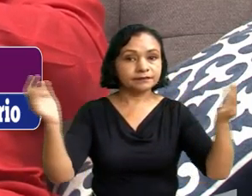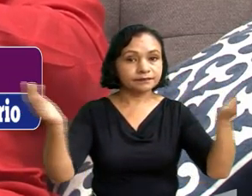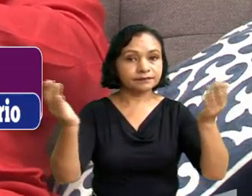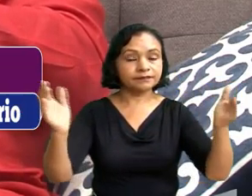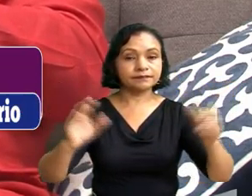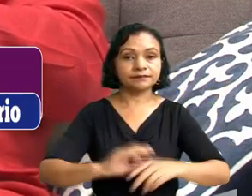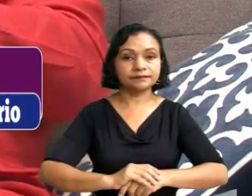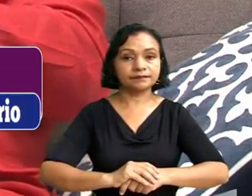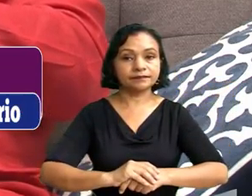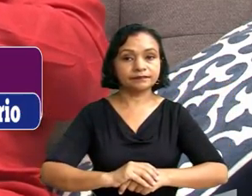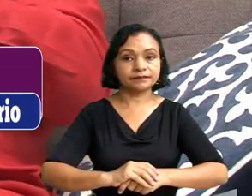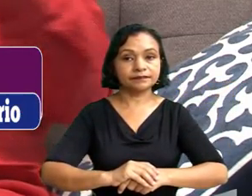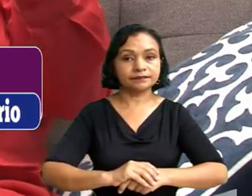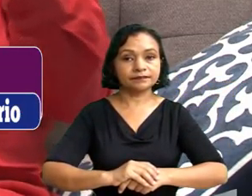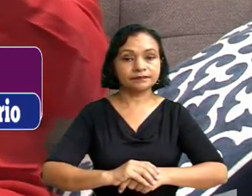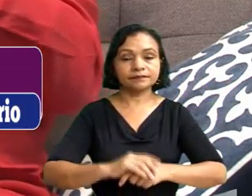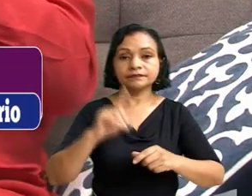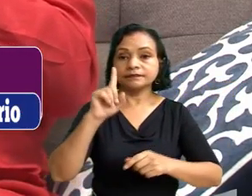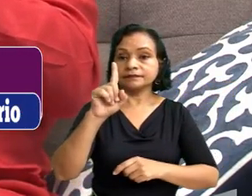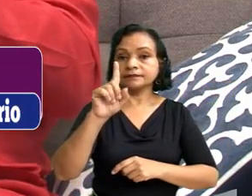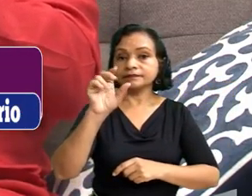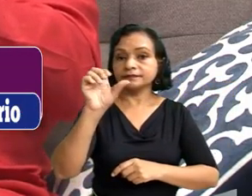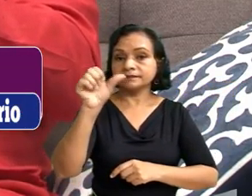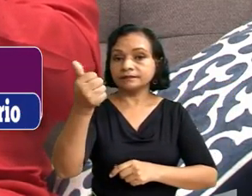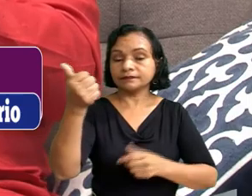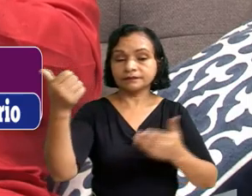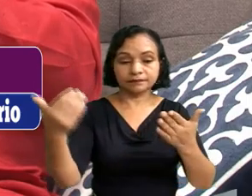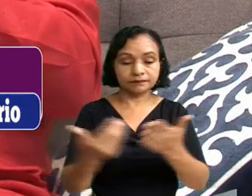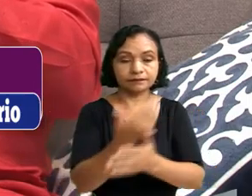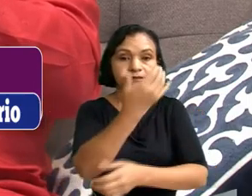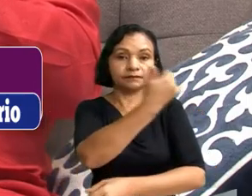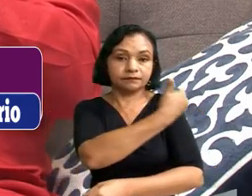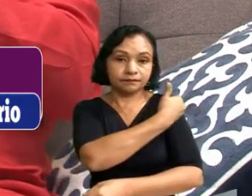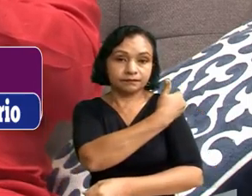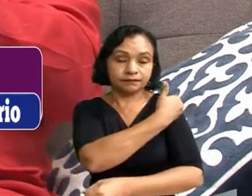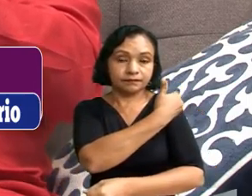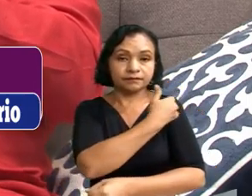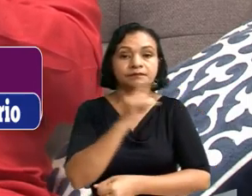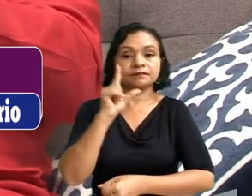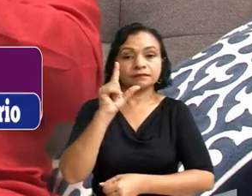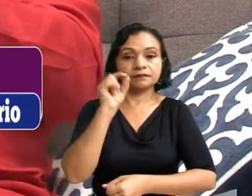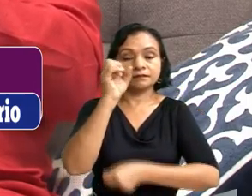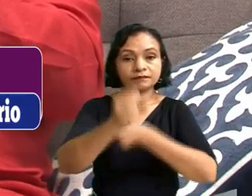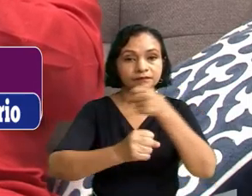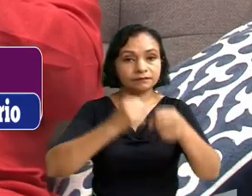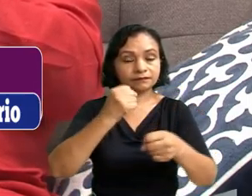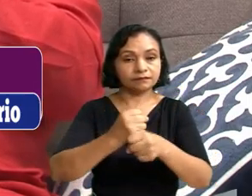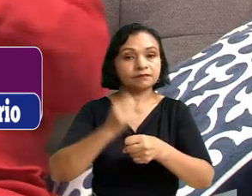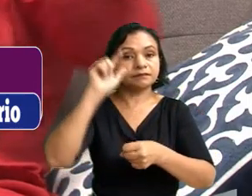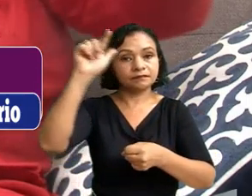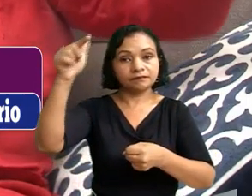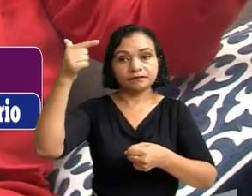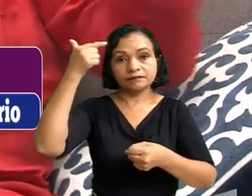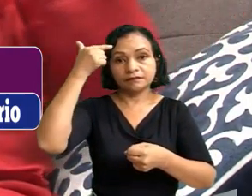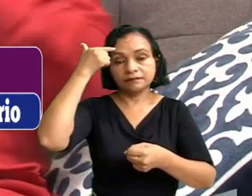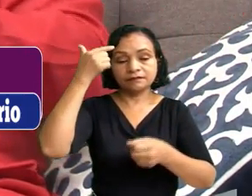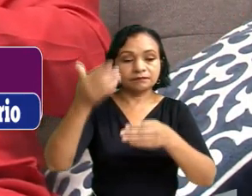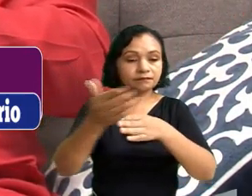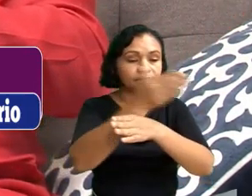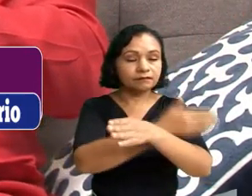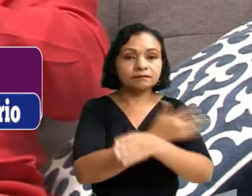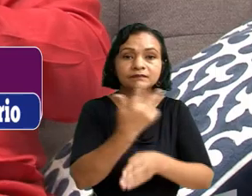y 16 hospitales nuevos en estos 10 años de gobierno que no se tenía